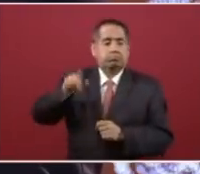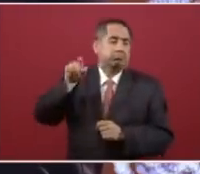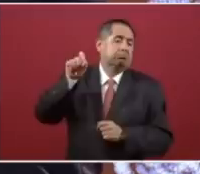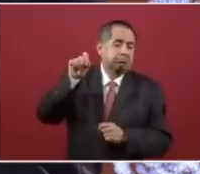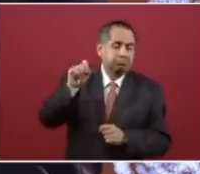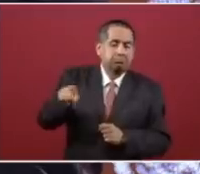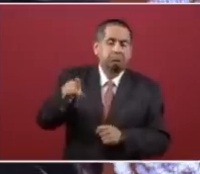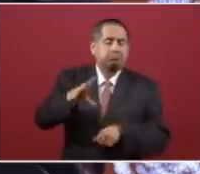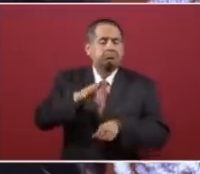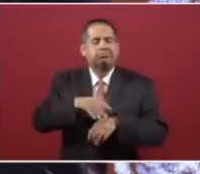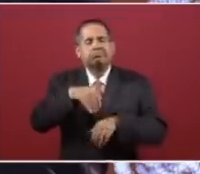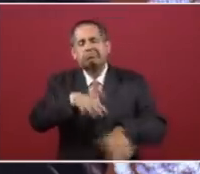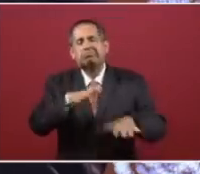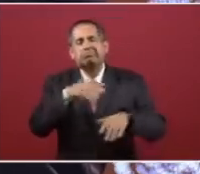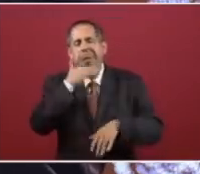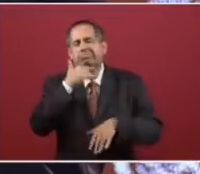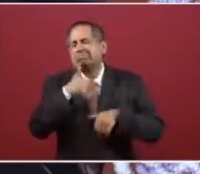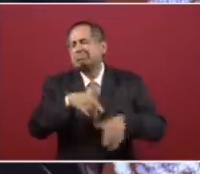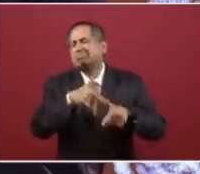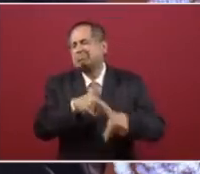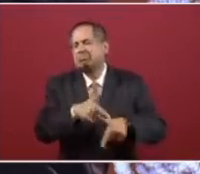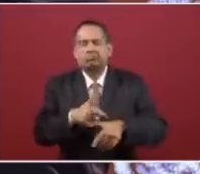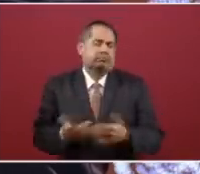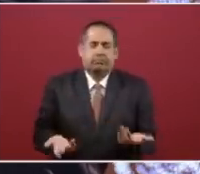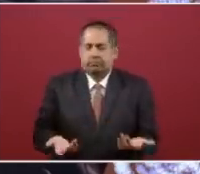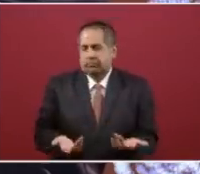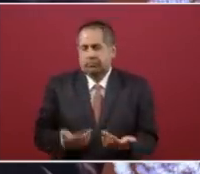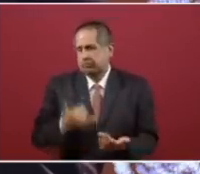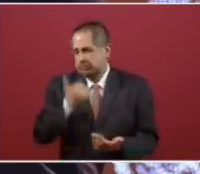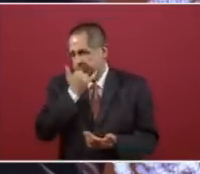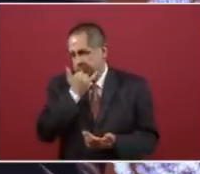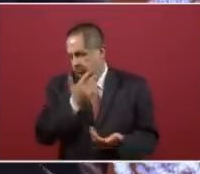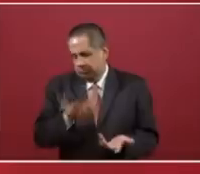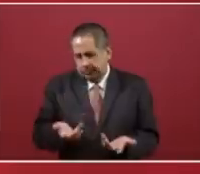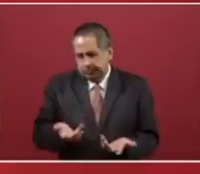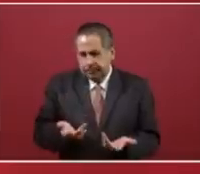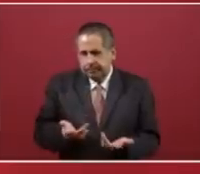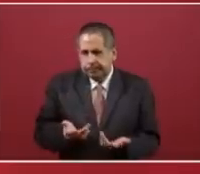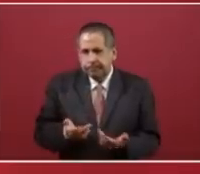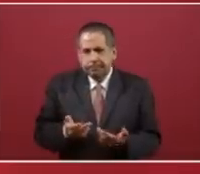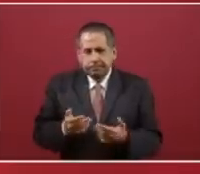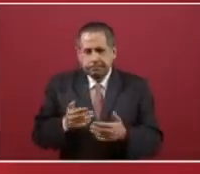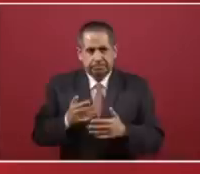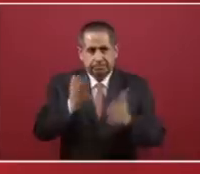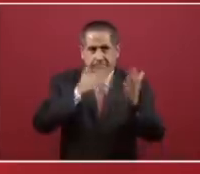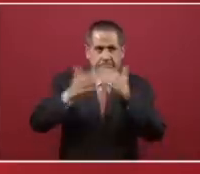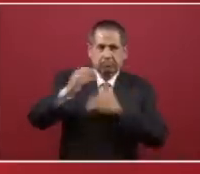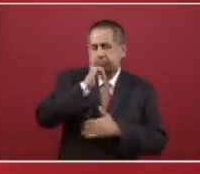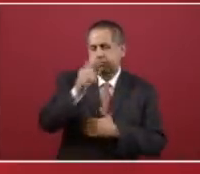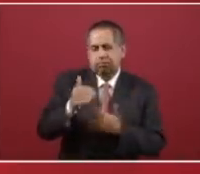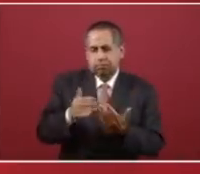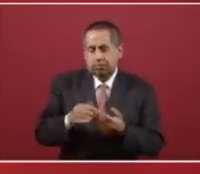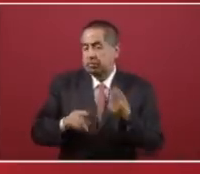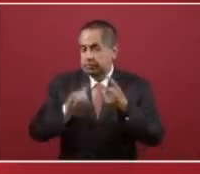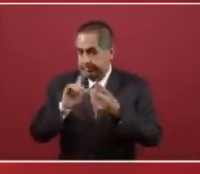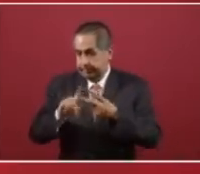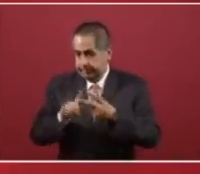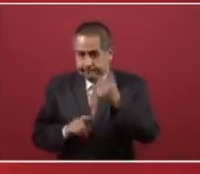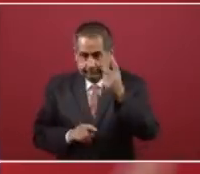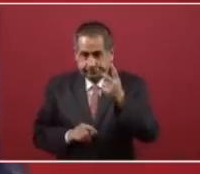tolera la corrupción pues no se logra nada segundo